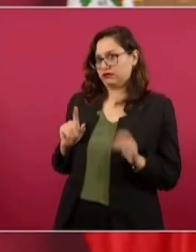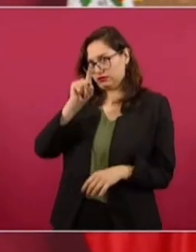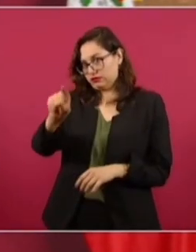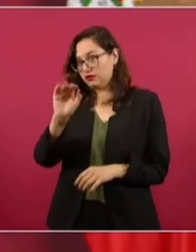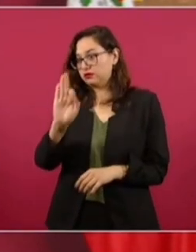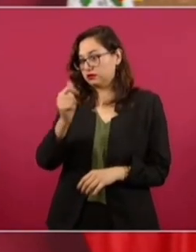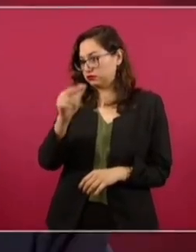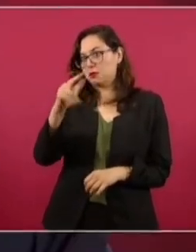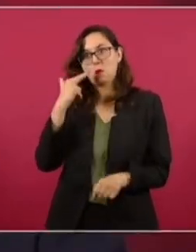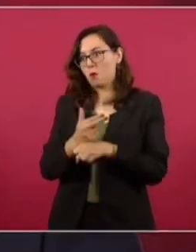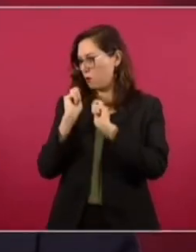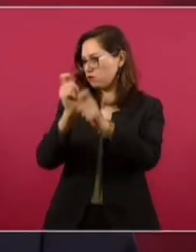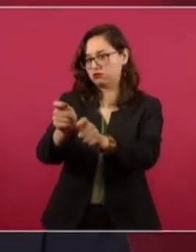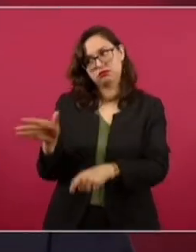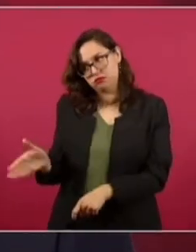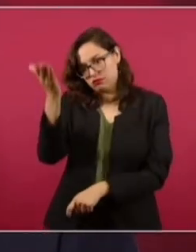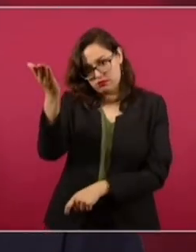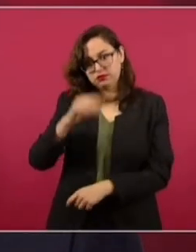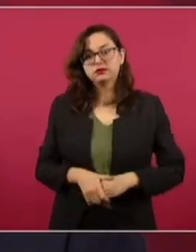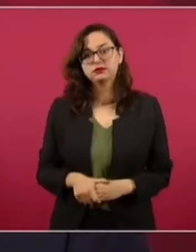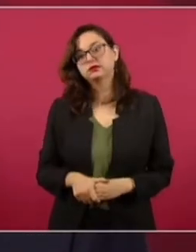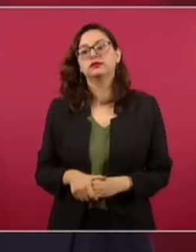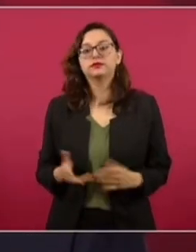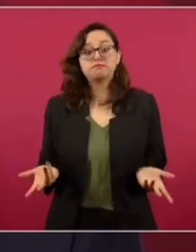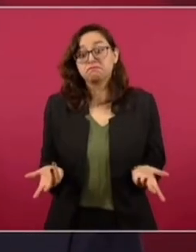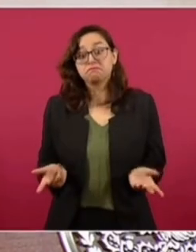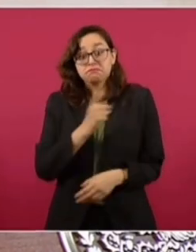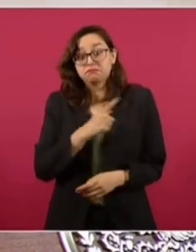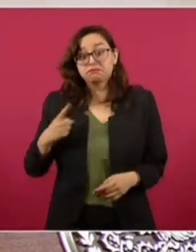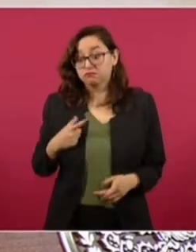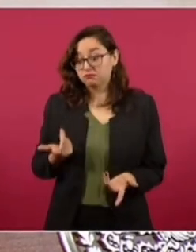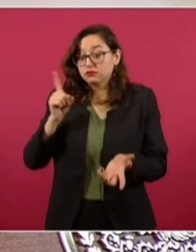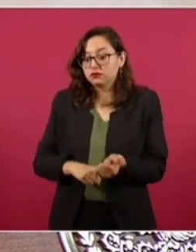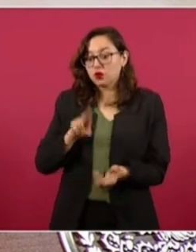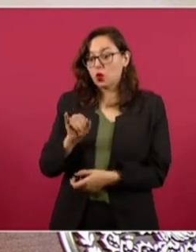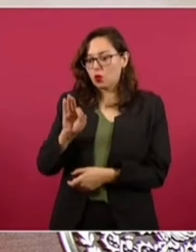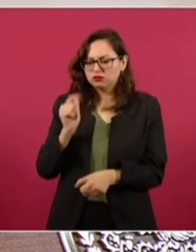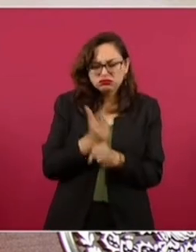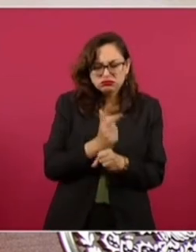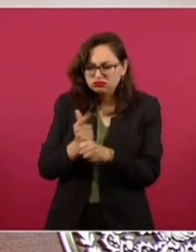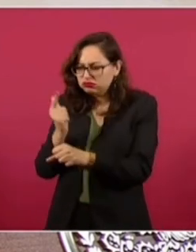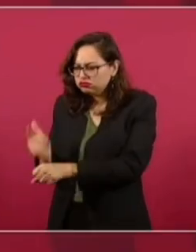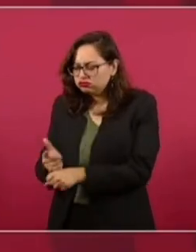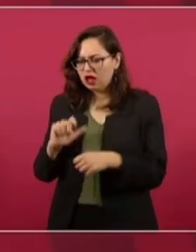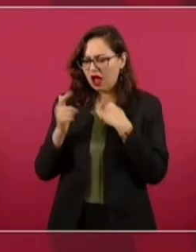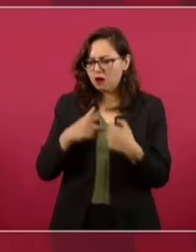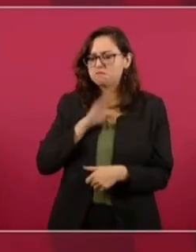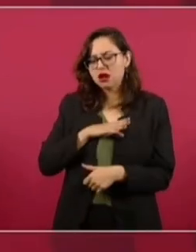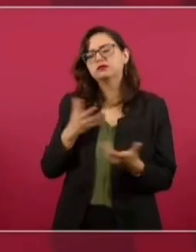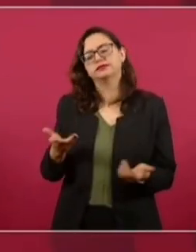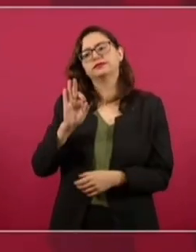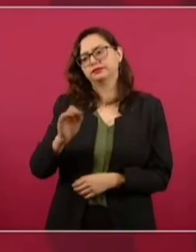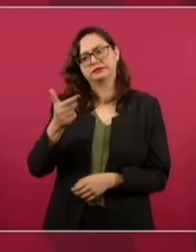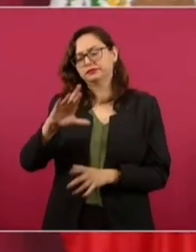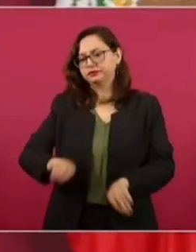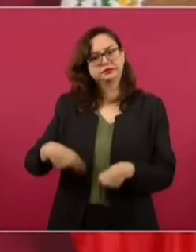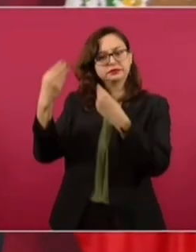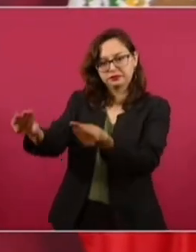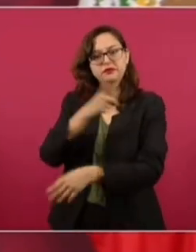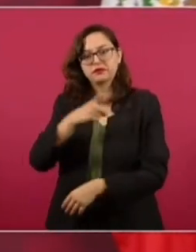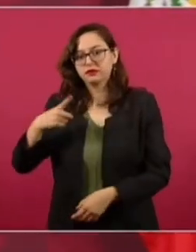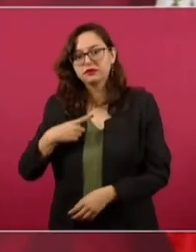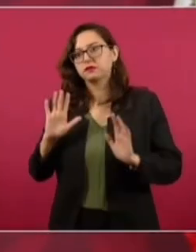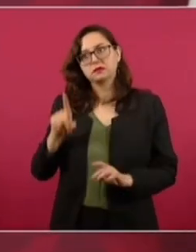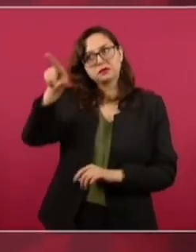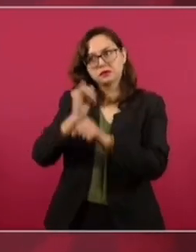todos, porque lo tenemos que hacer de esa manera, por cuestiones de principios, de convicción. Nosotros no establecemos